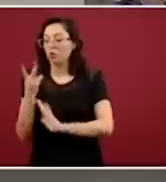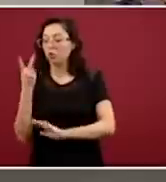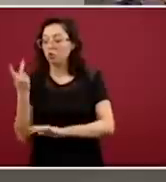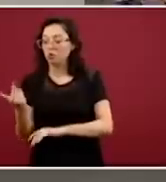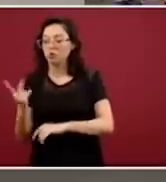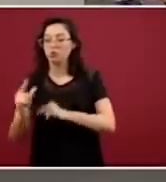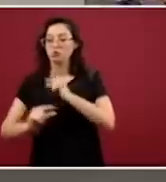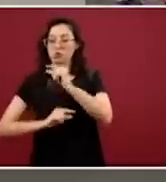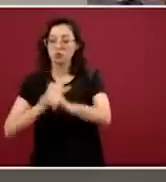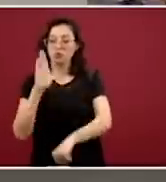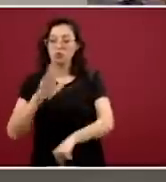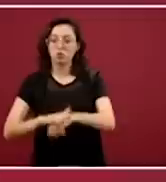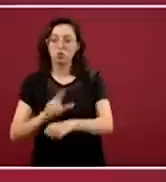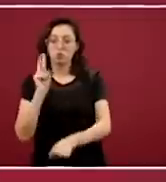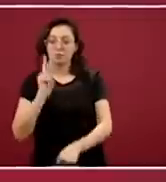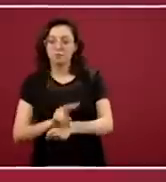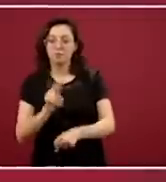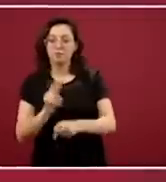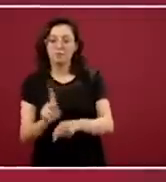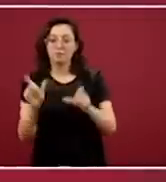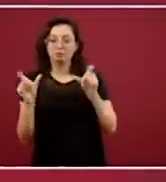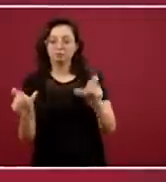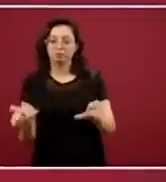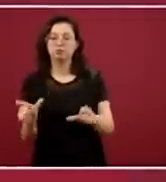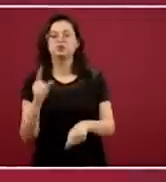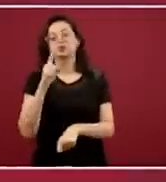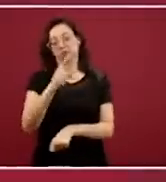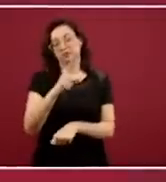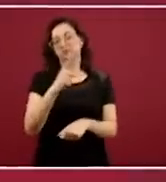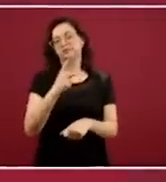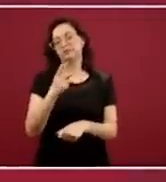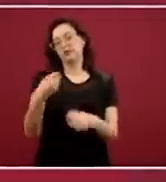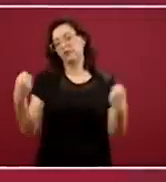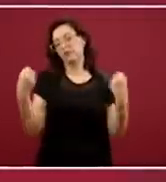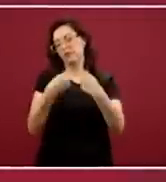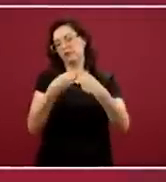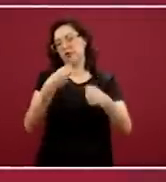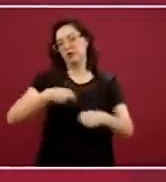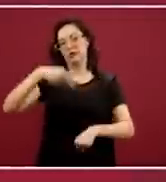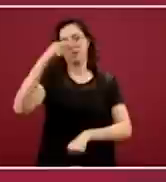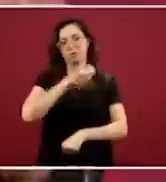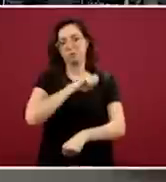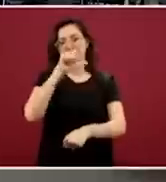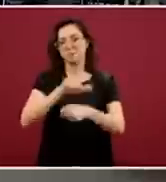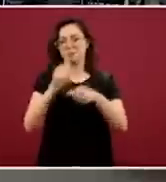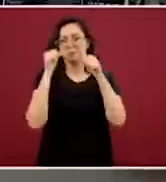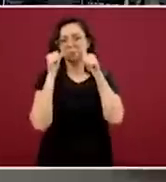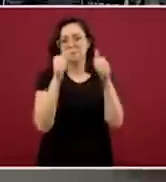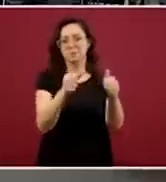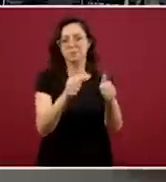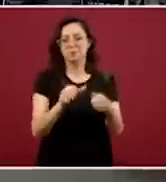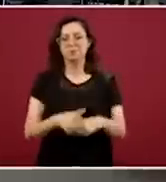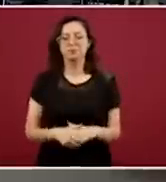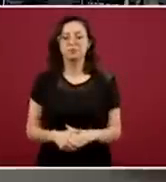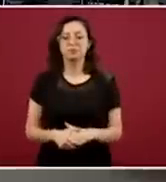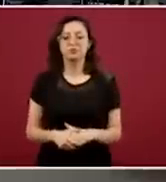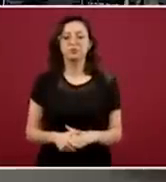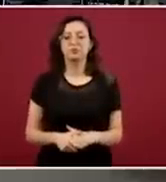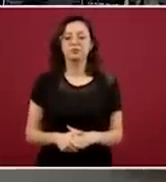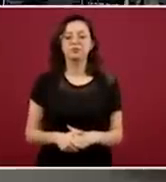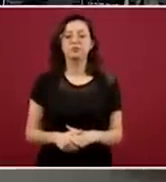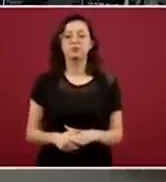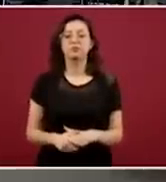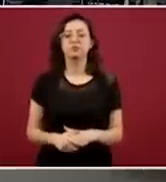incrementar algunas de las medidas, y la frontera norte definitivamente va a ser uno de los de atención especial. Subsecretario, por favor. Buenos